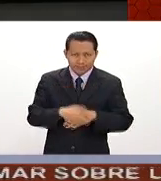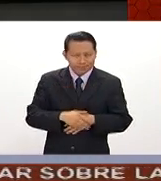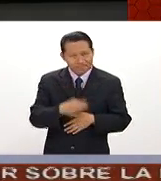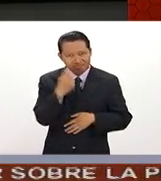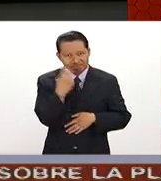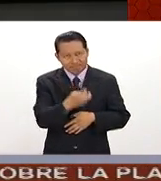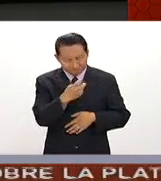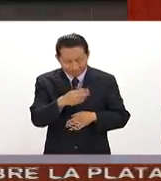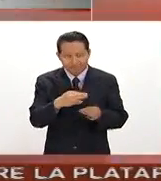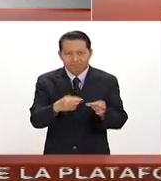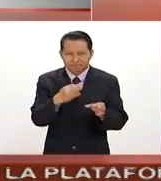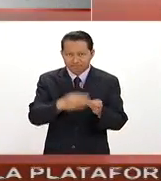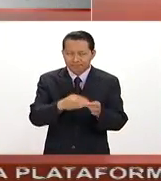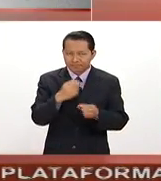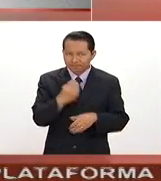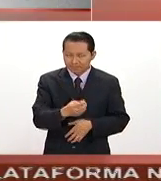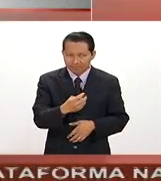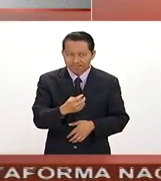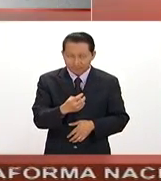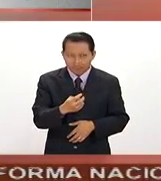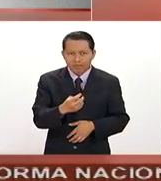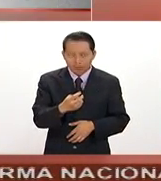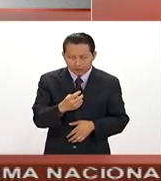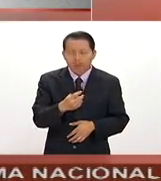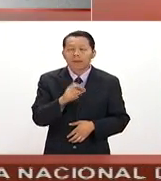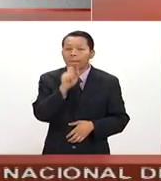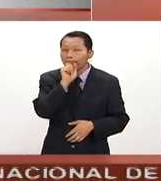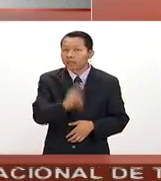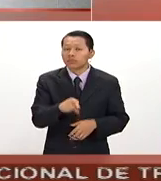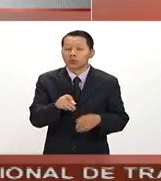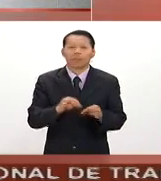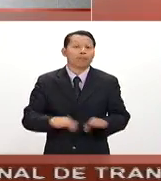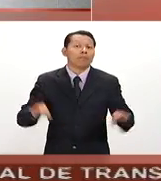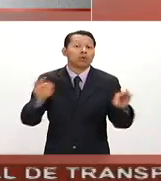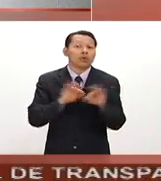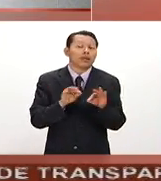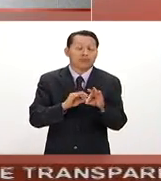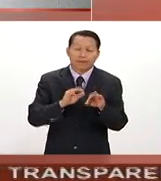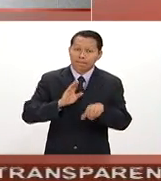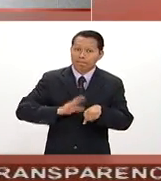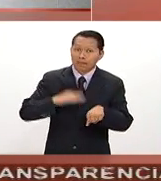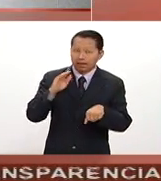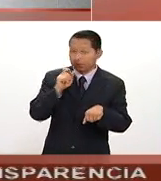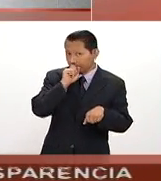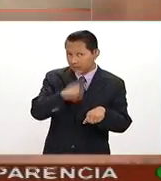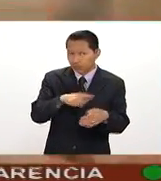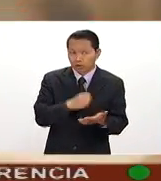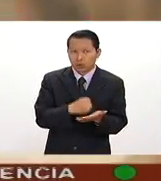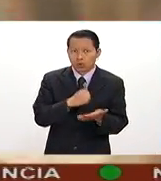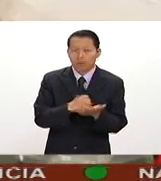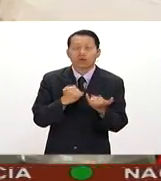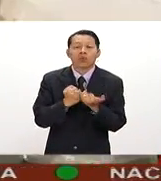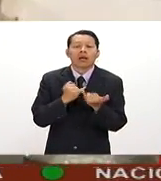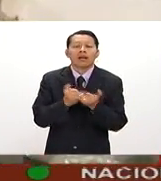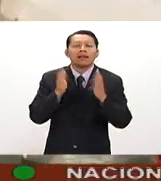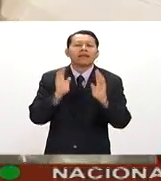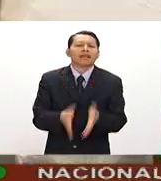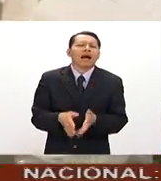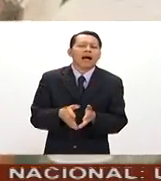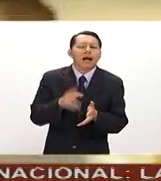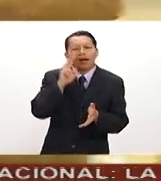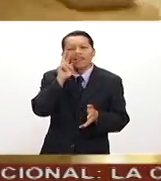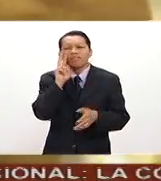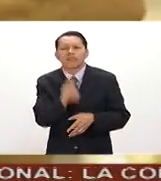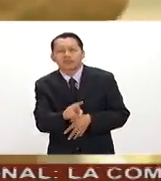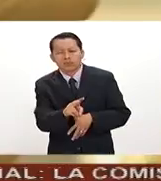Exactamente. Ese va a ser realmente el indicador más importante para nuestra economía. Ya una de las señales que